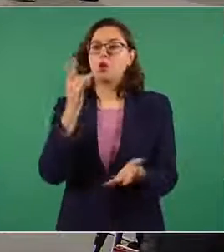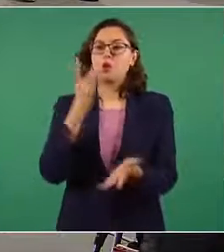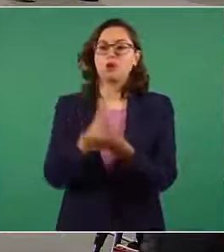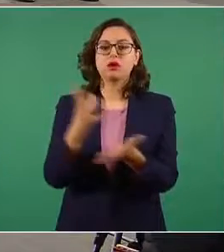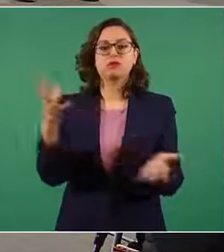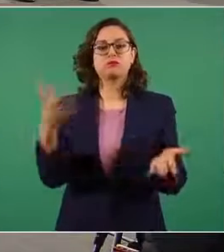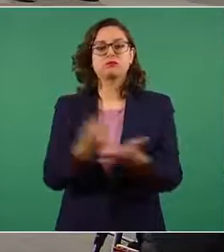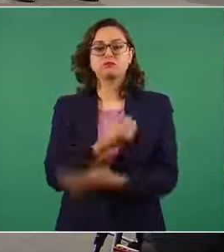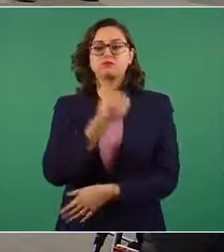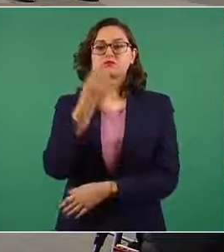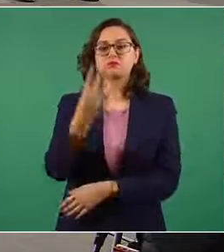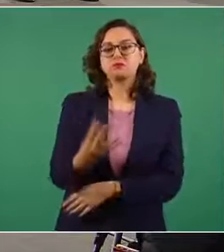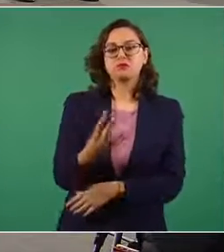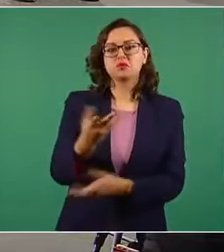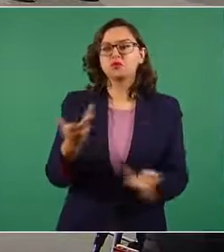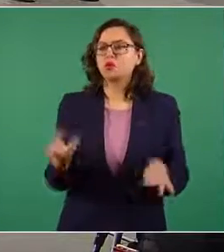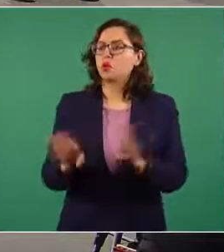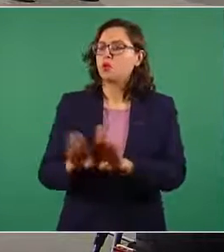quiero